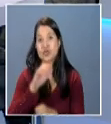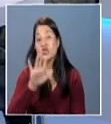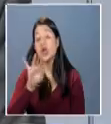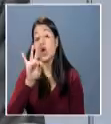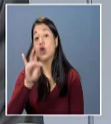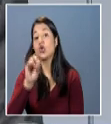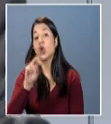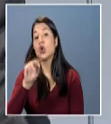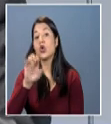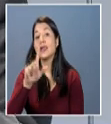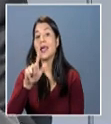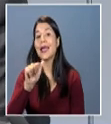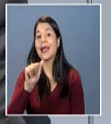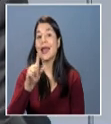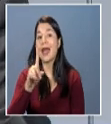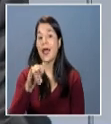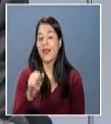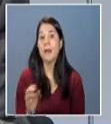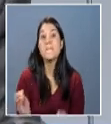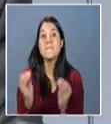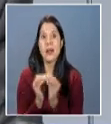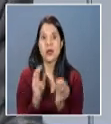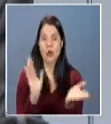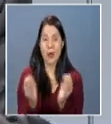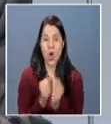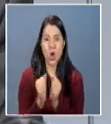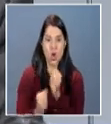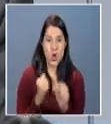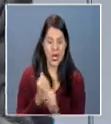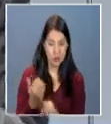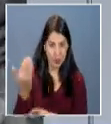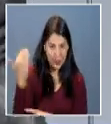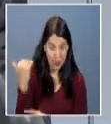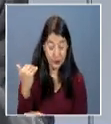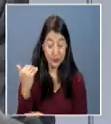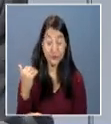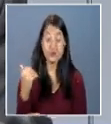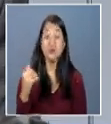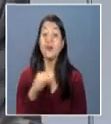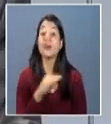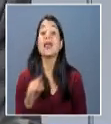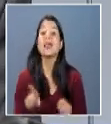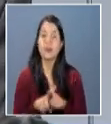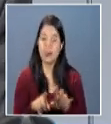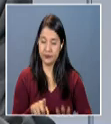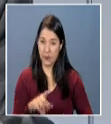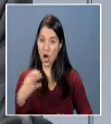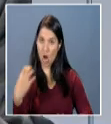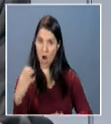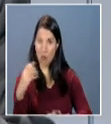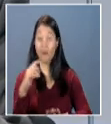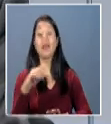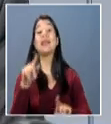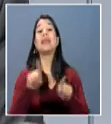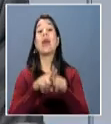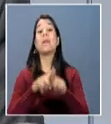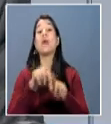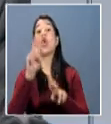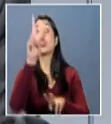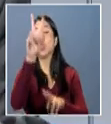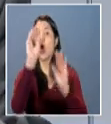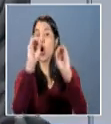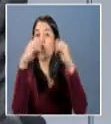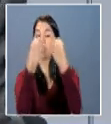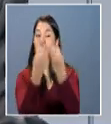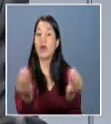de cocaína que en años anteriores. Pero aparte de eso, en Colombia, aparte de las FARC y esas FARC divididas que hemos mencionado, existen otras dos